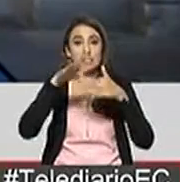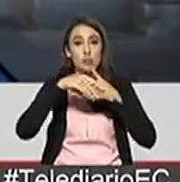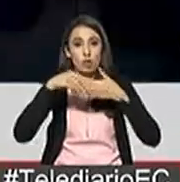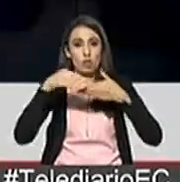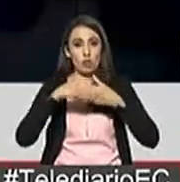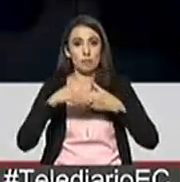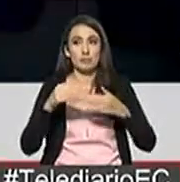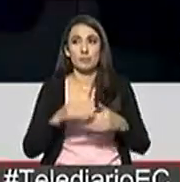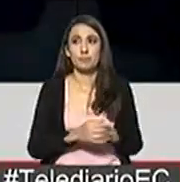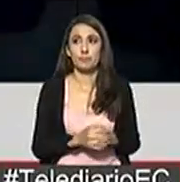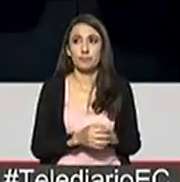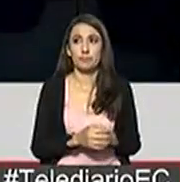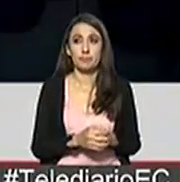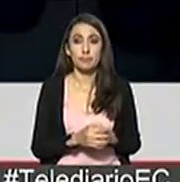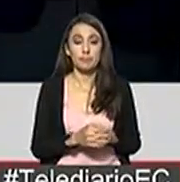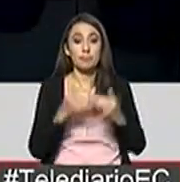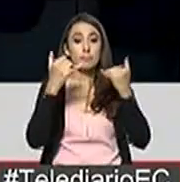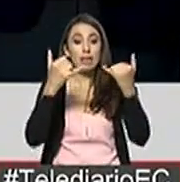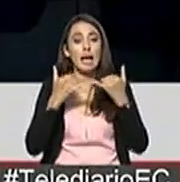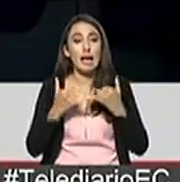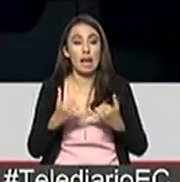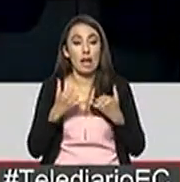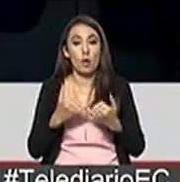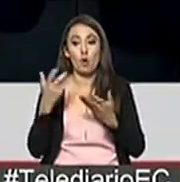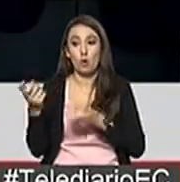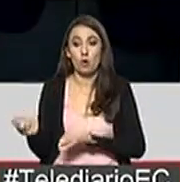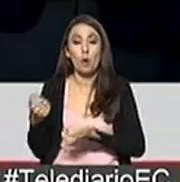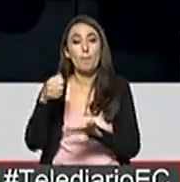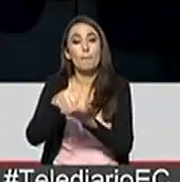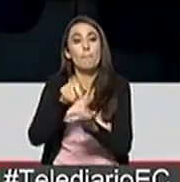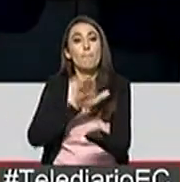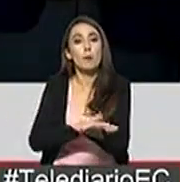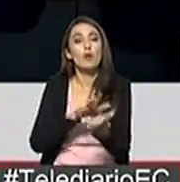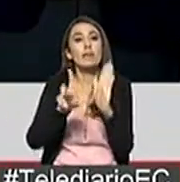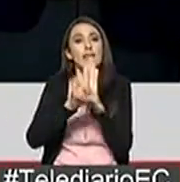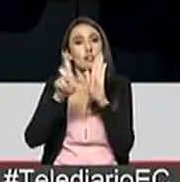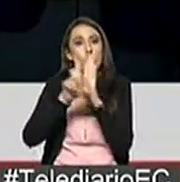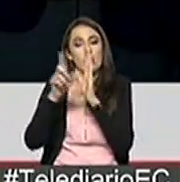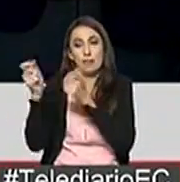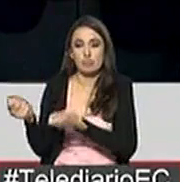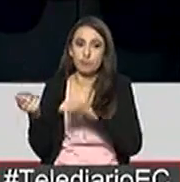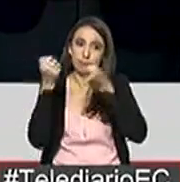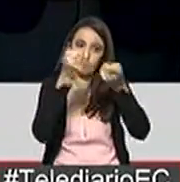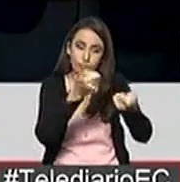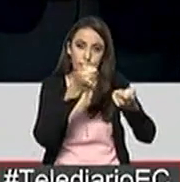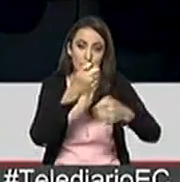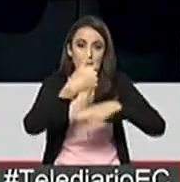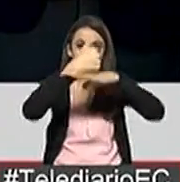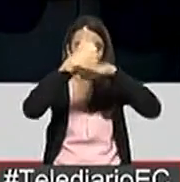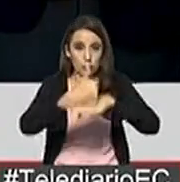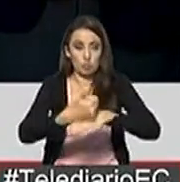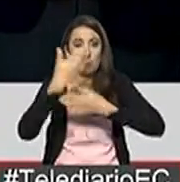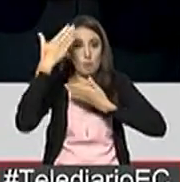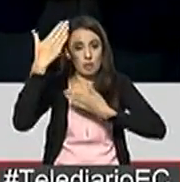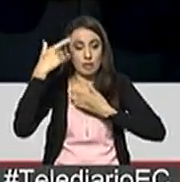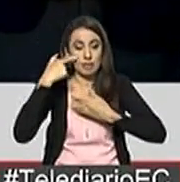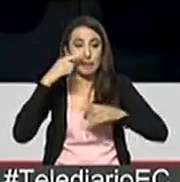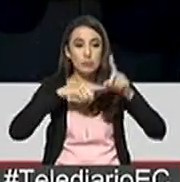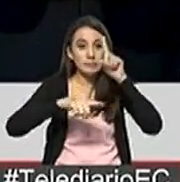dólares. Vamos a enviar hoy día al Congreso un proyecto de ley que establece el salario mínimo